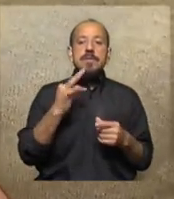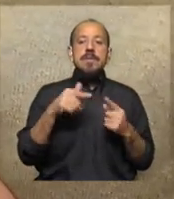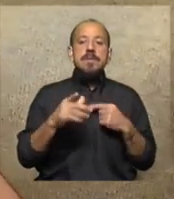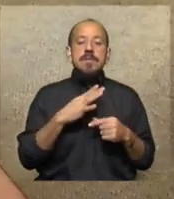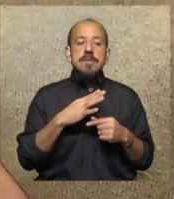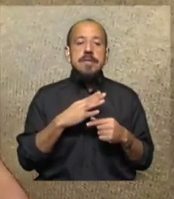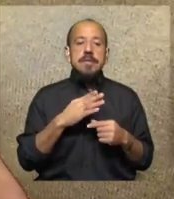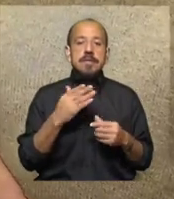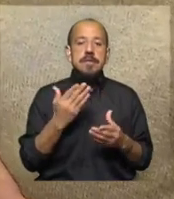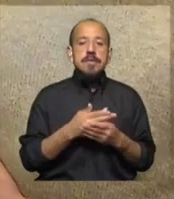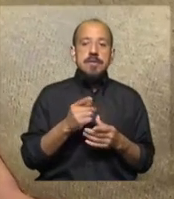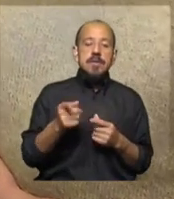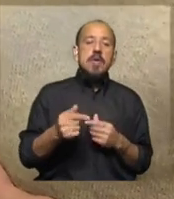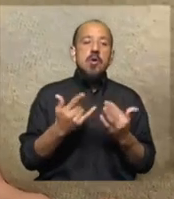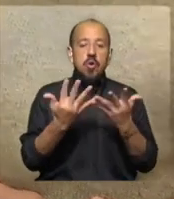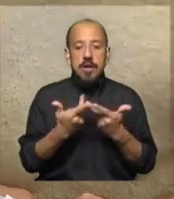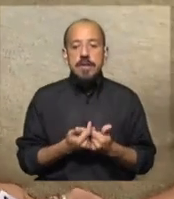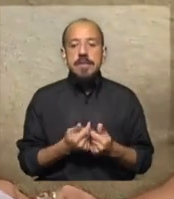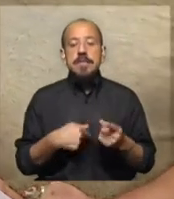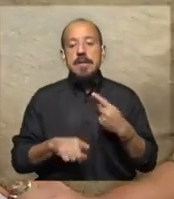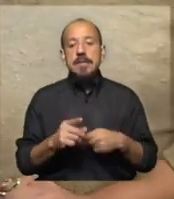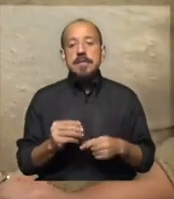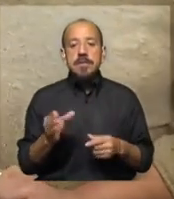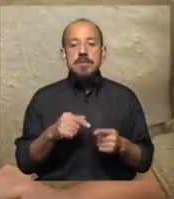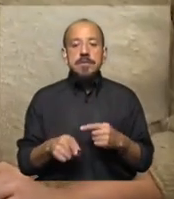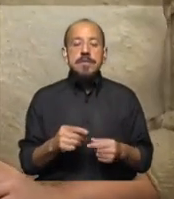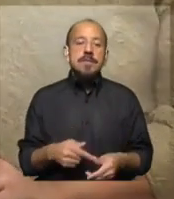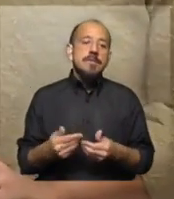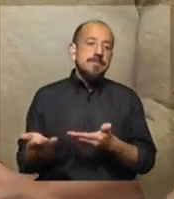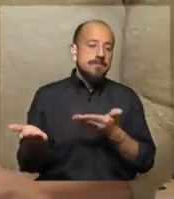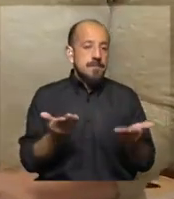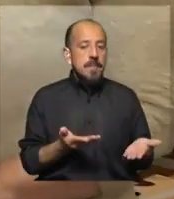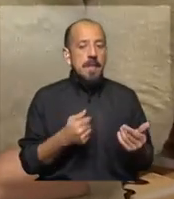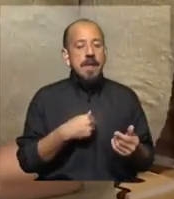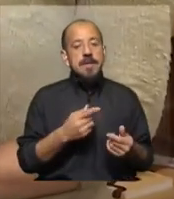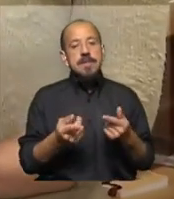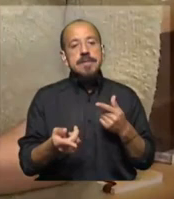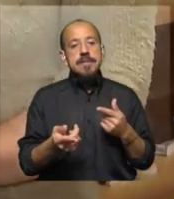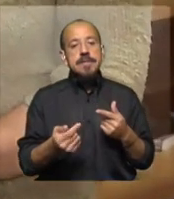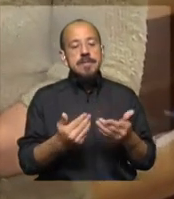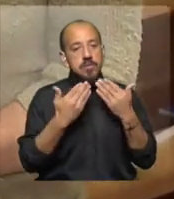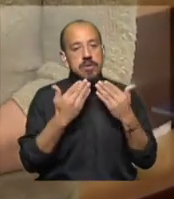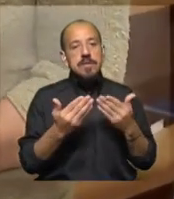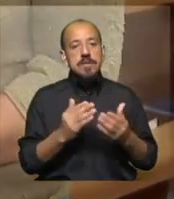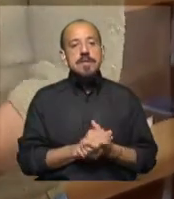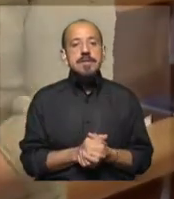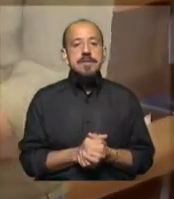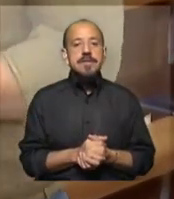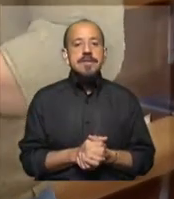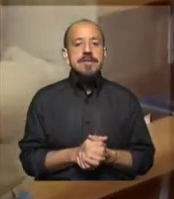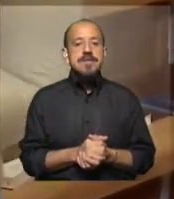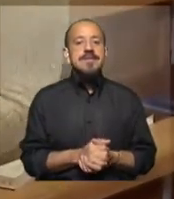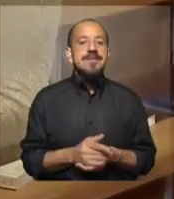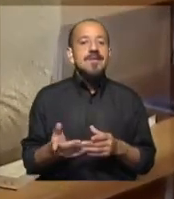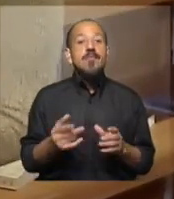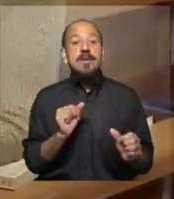quien está detrás también de la Organización de de todo este ciclo Majo bienvenida a miramontevideo muchas gracias vamos a respirar tampoco